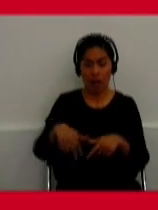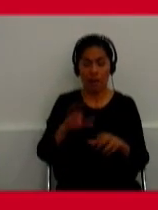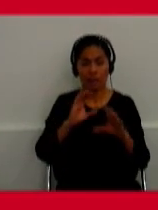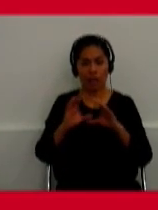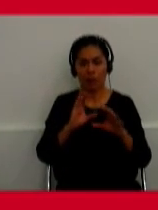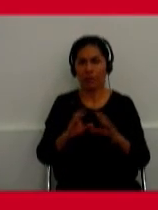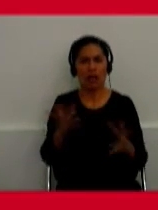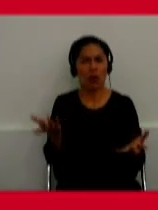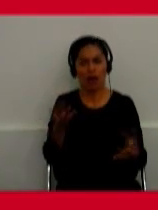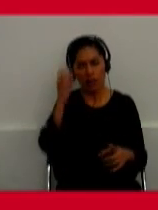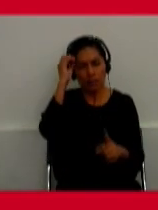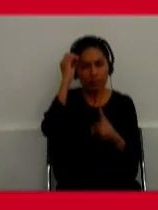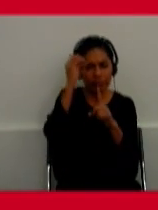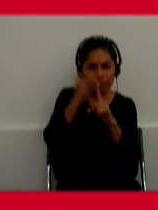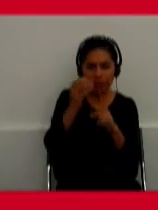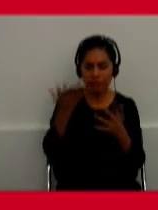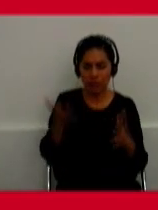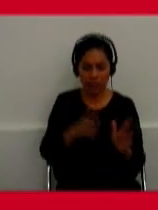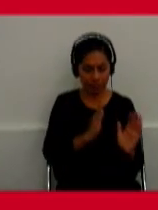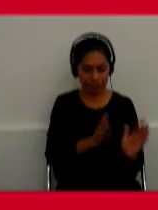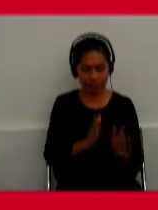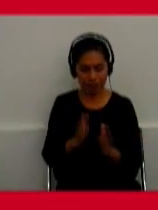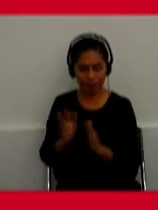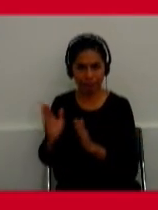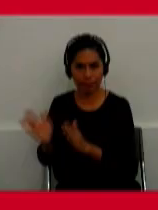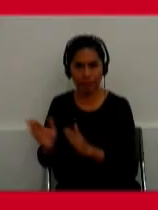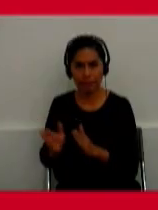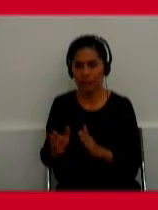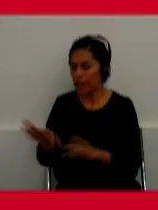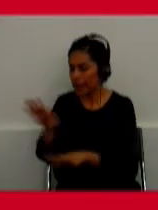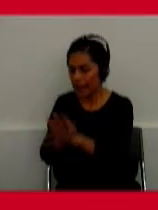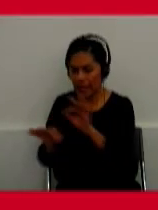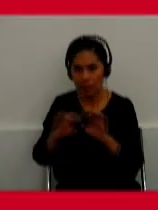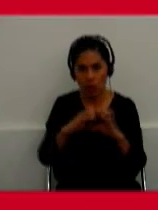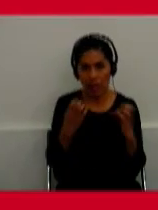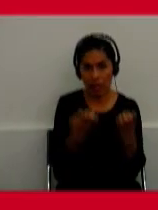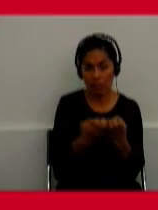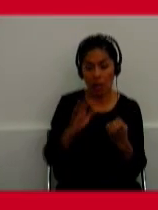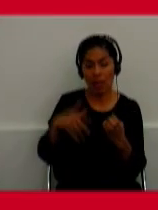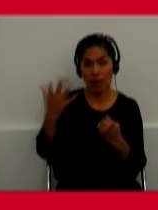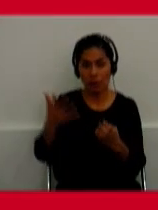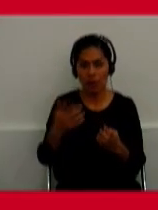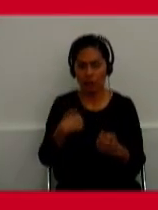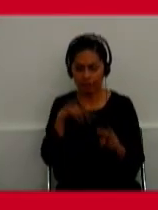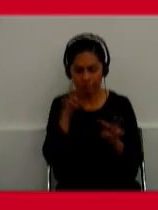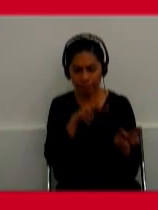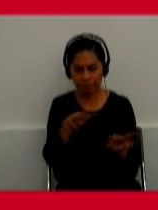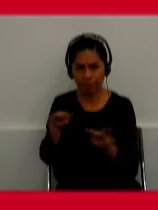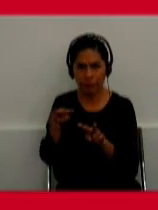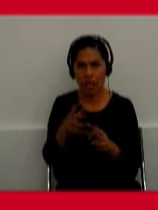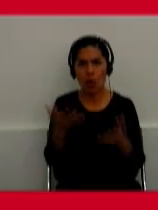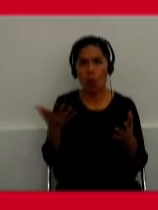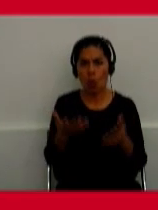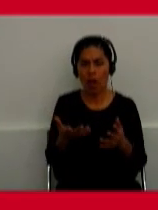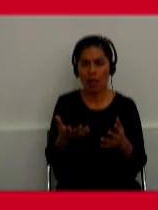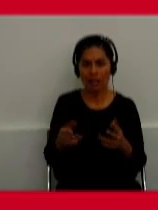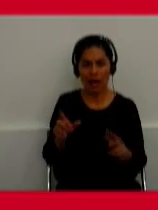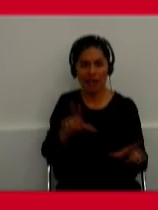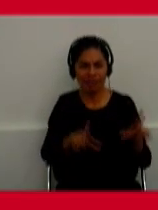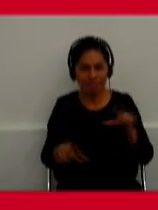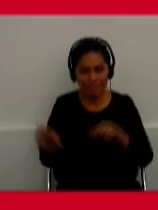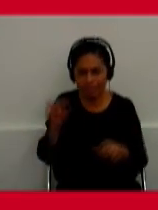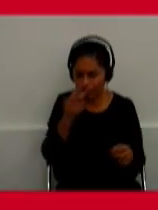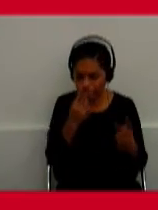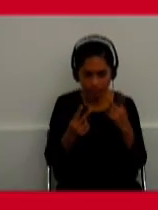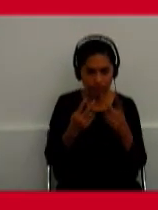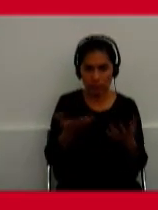de los objetivos, la secuencia de la selección de equipos, analizar los ensayos de laboratorio y establecer parámetros de